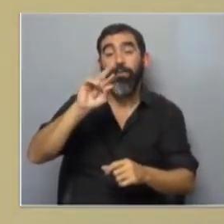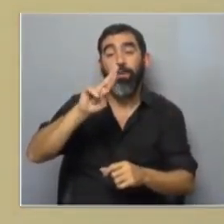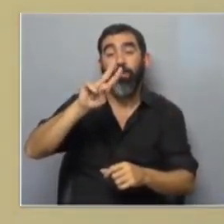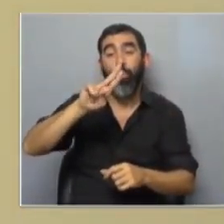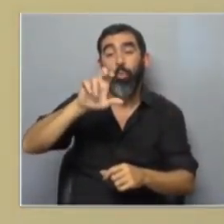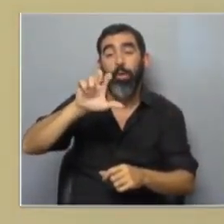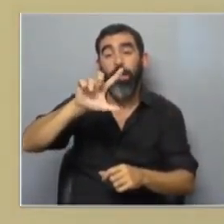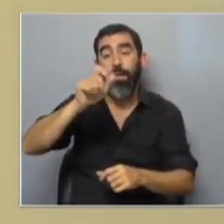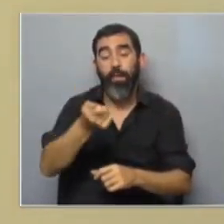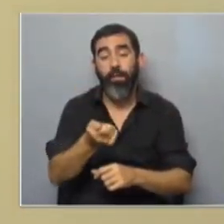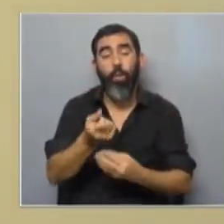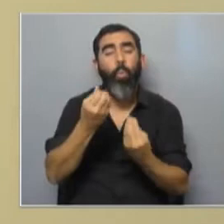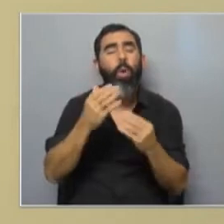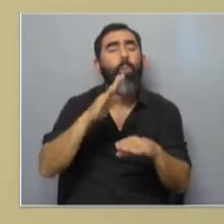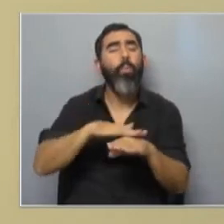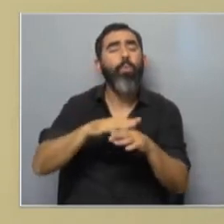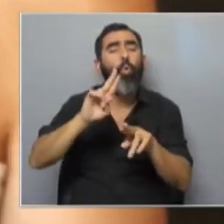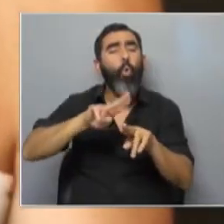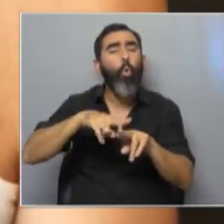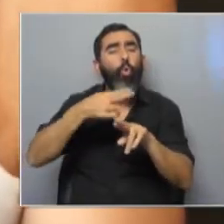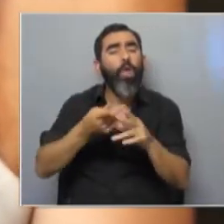concretamente. ¿En qué momento se reintroduce? Bueno,